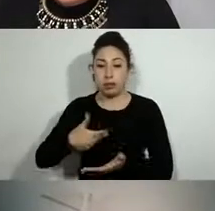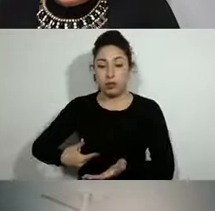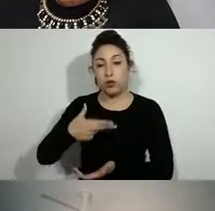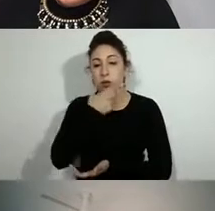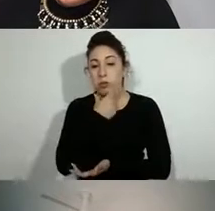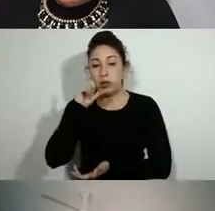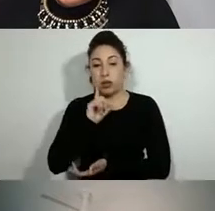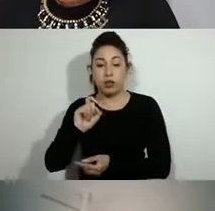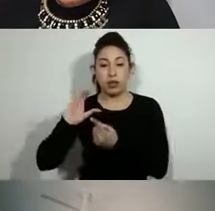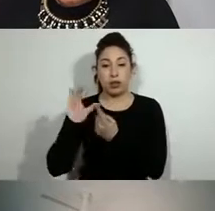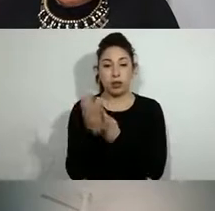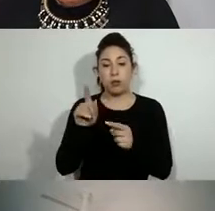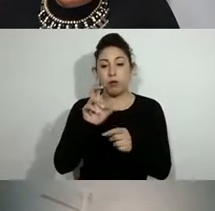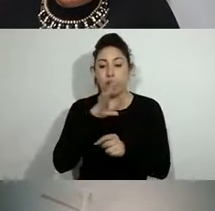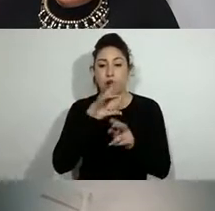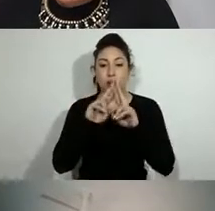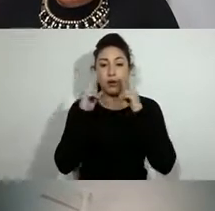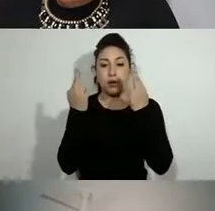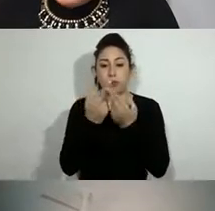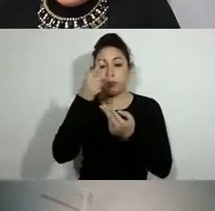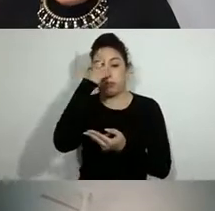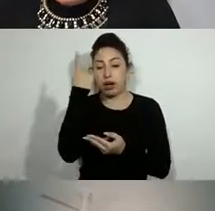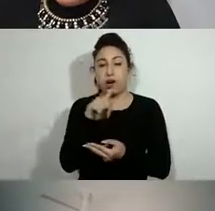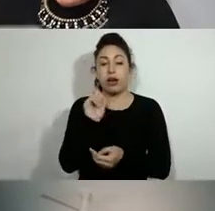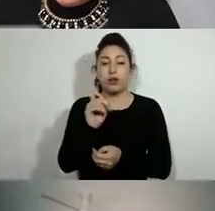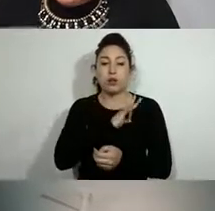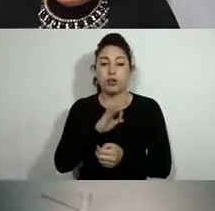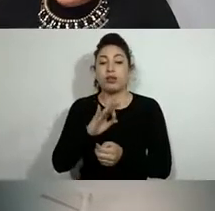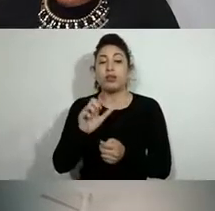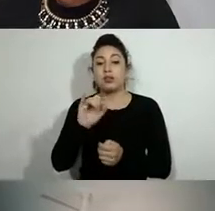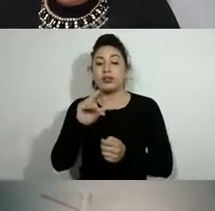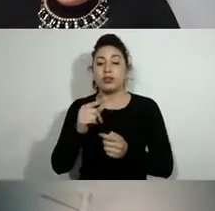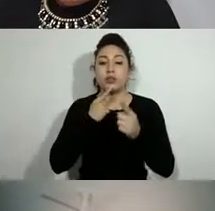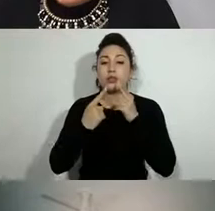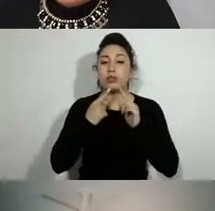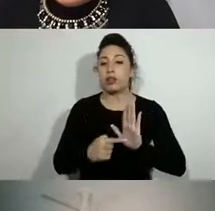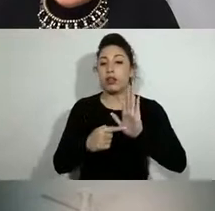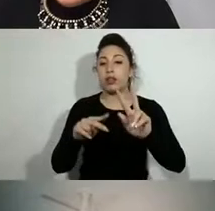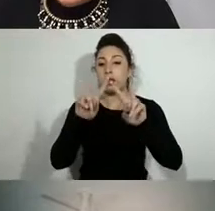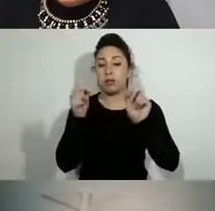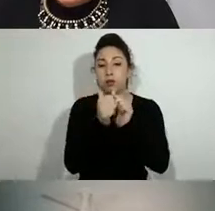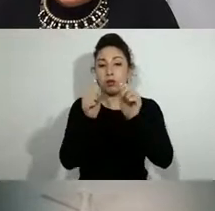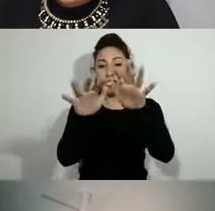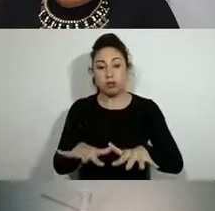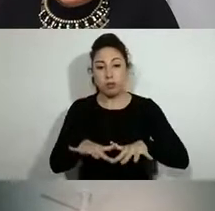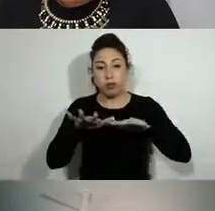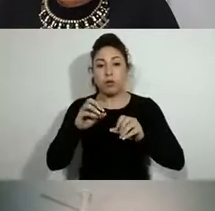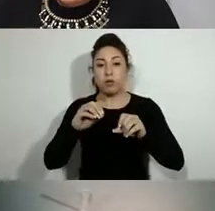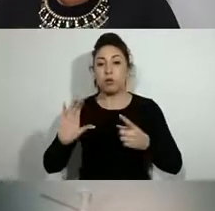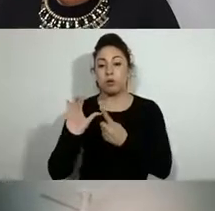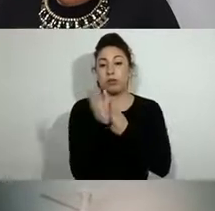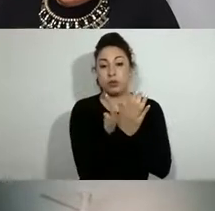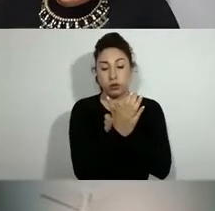las sesiones para remitir los asuntos que se presentan ante el Pleno, la comisión permanente o las instancias